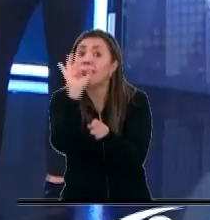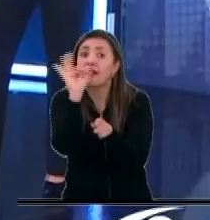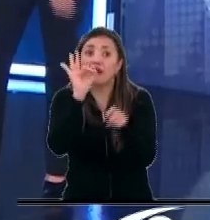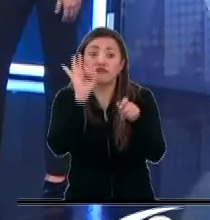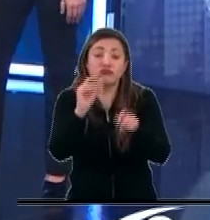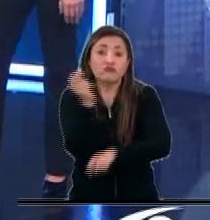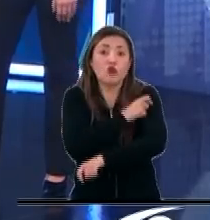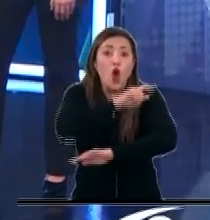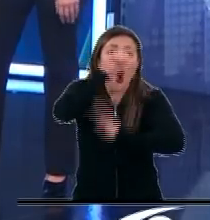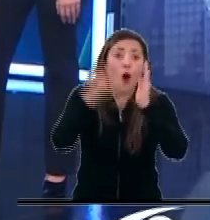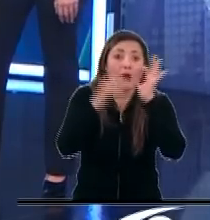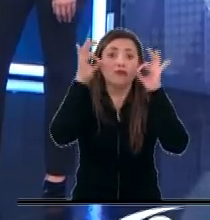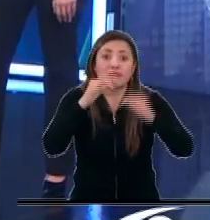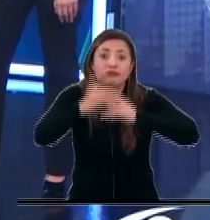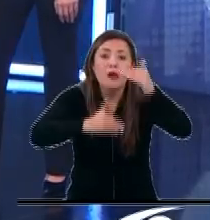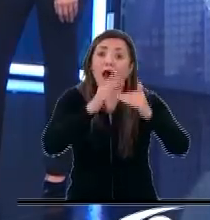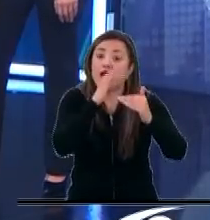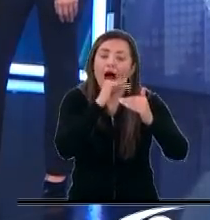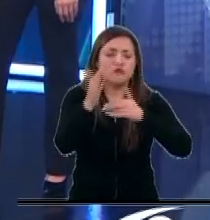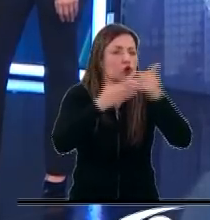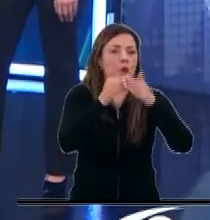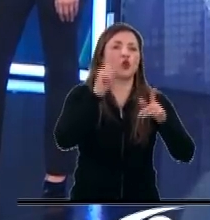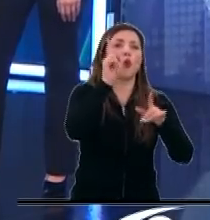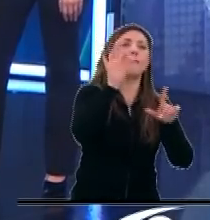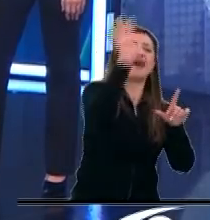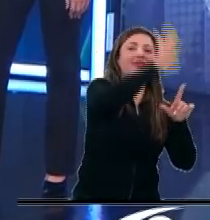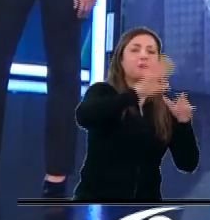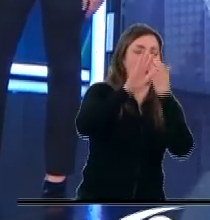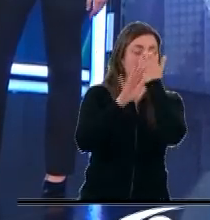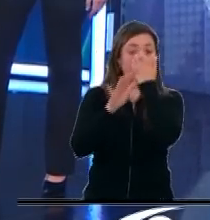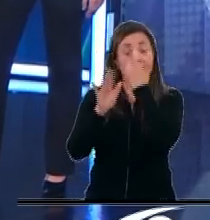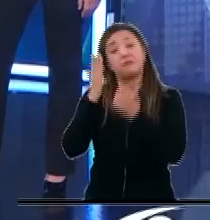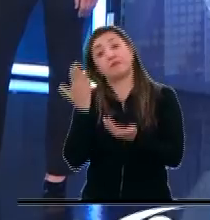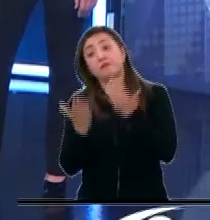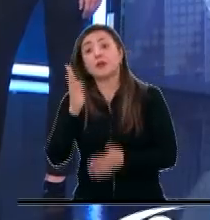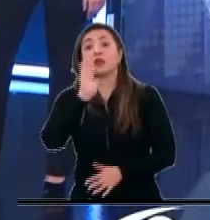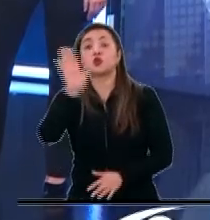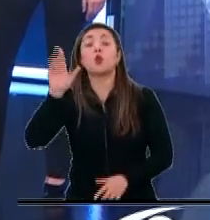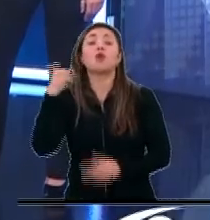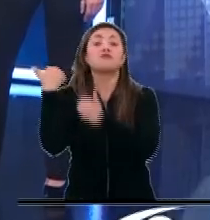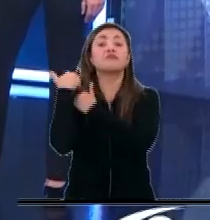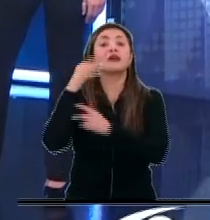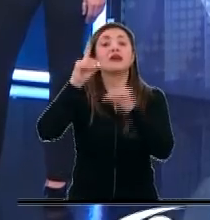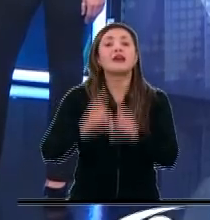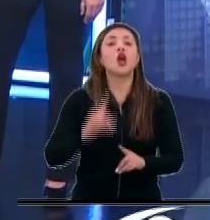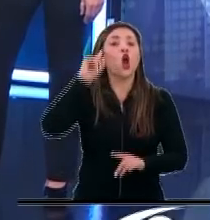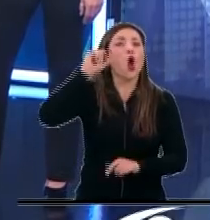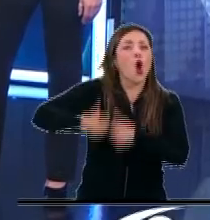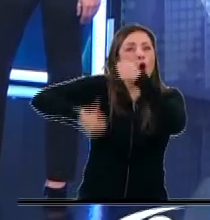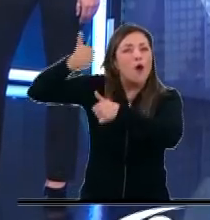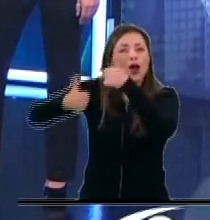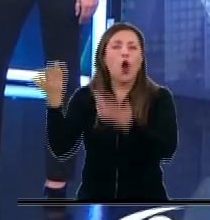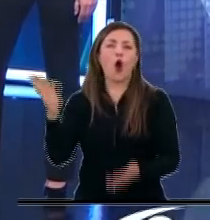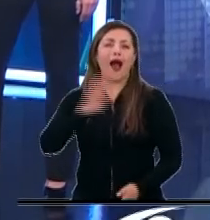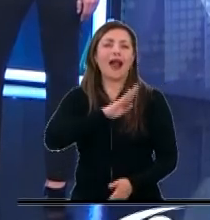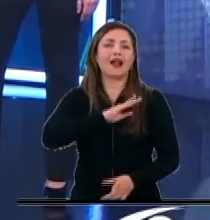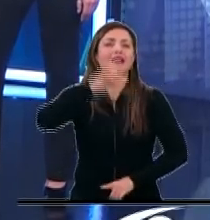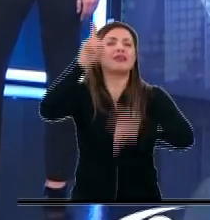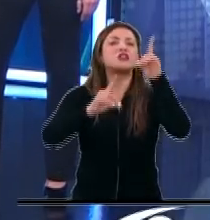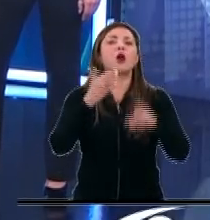avance en la vacunación. Por último, se deja en manos de alcaldes y gobernadores la liberación de la medida para municipios de